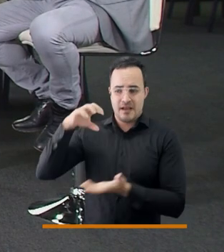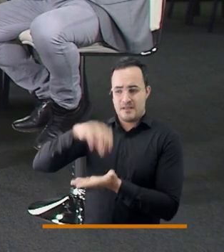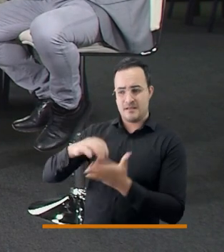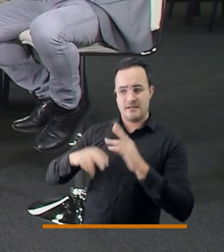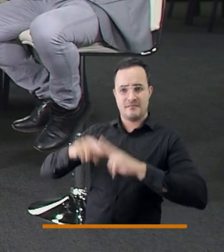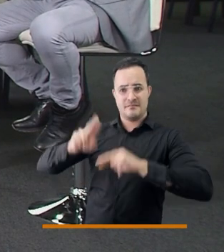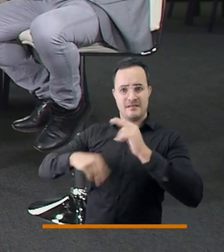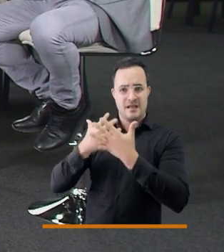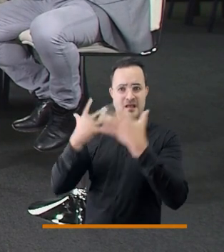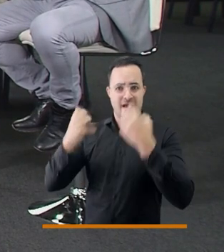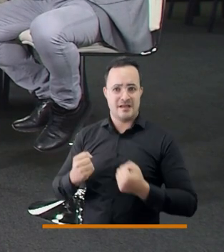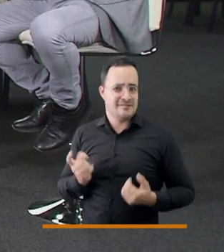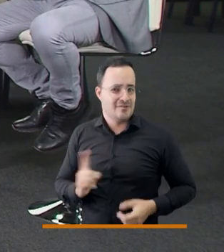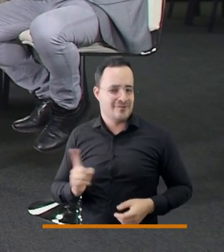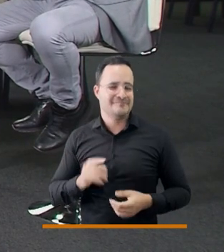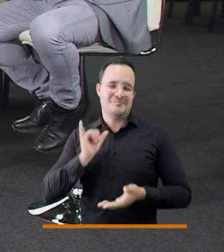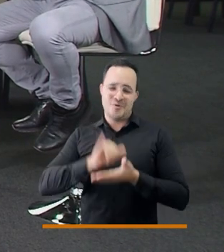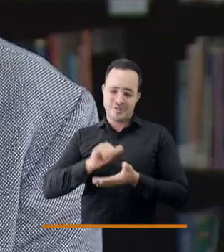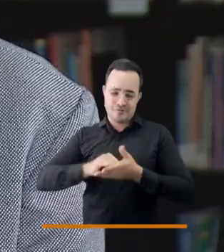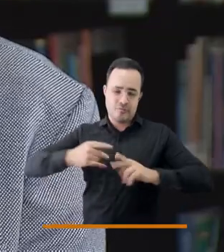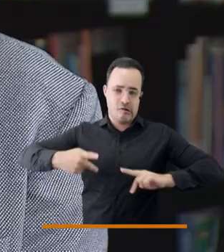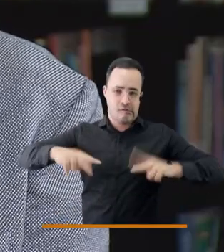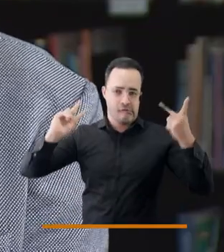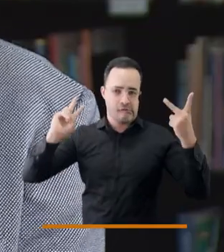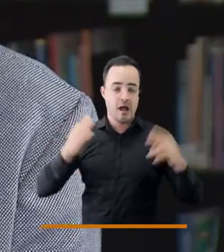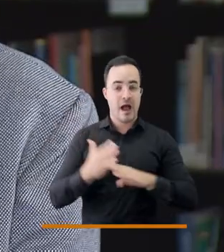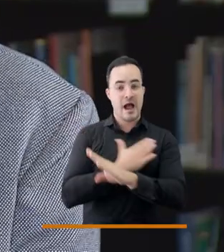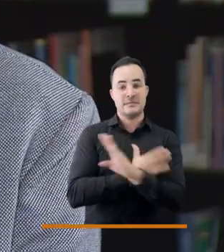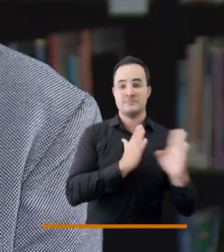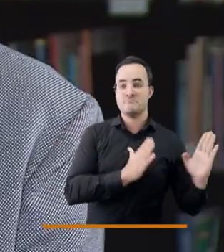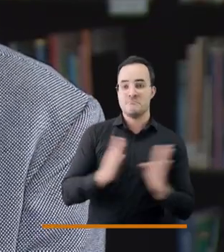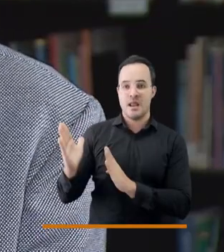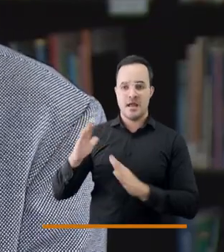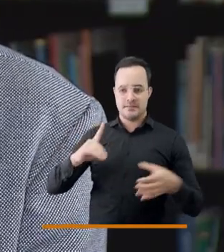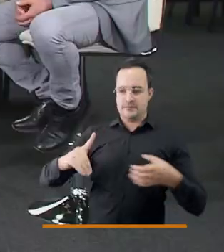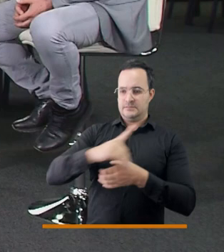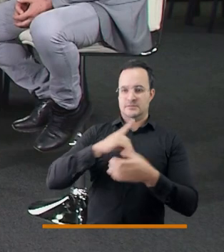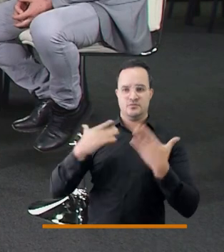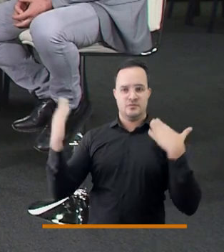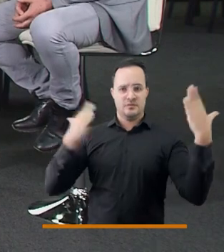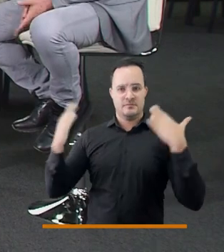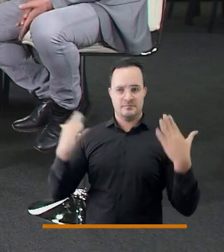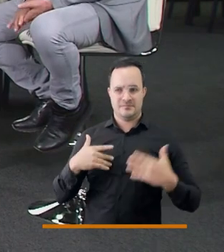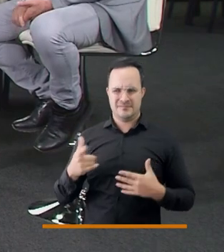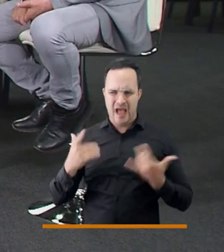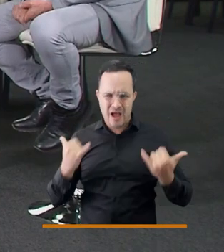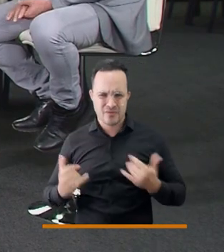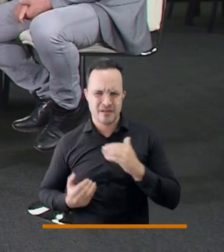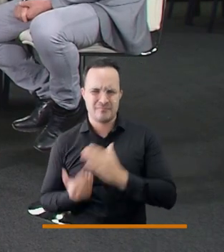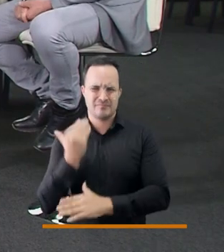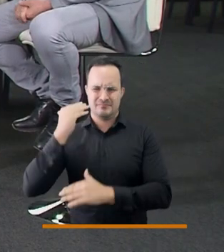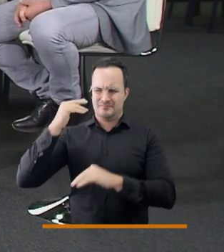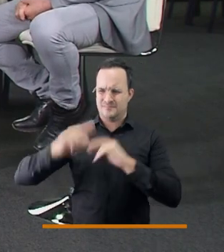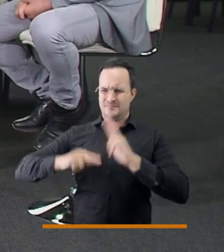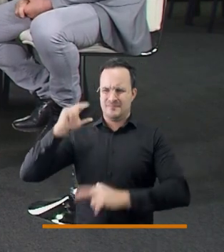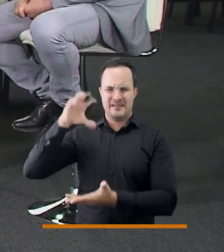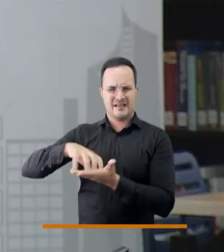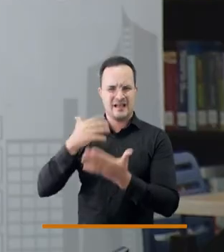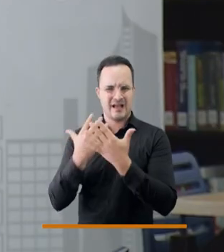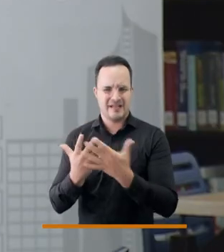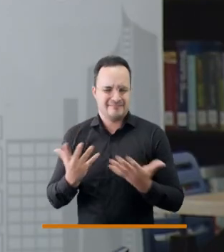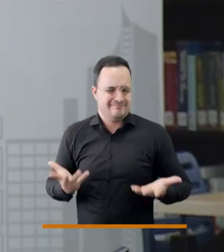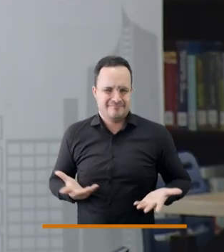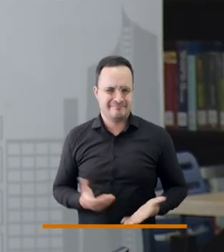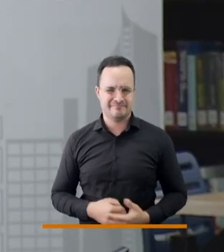lo dispuesto en esa planificación previa que se tenía para ese lote. Y aquí nos encontramos un dato bien interesante